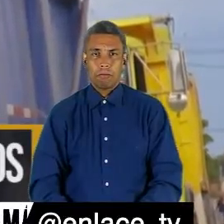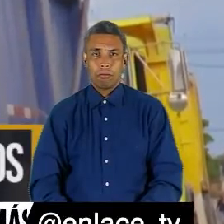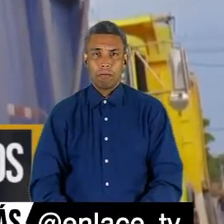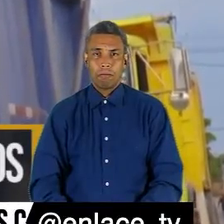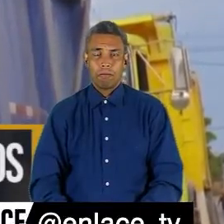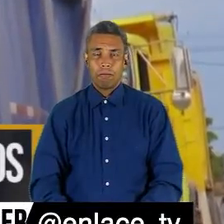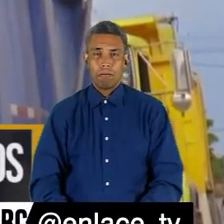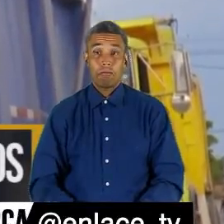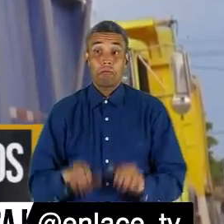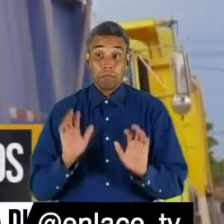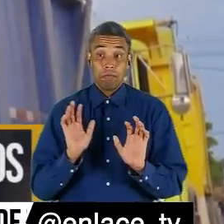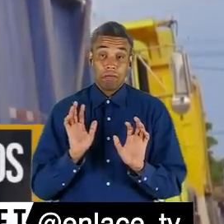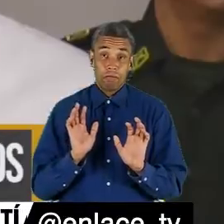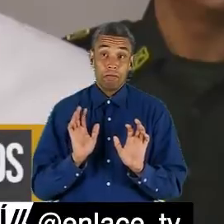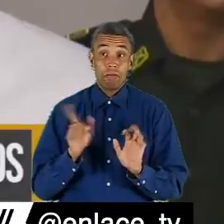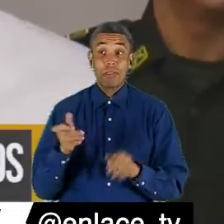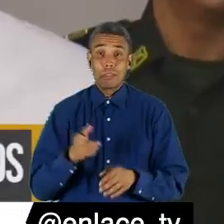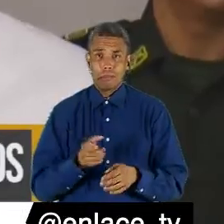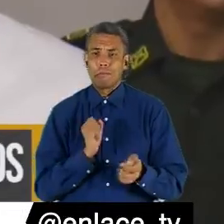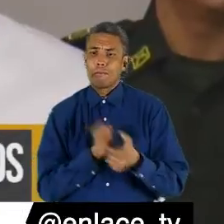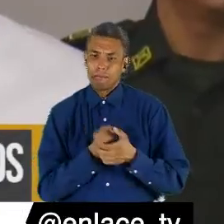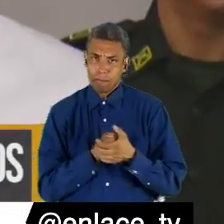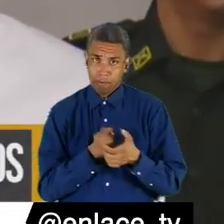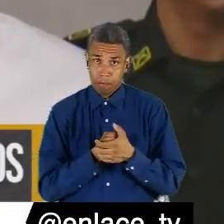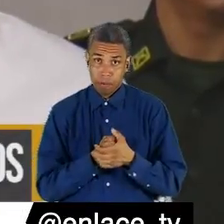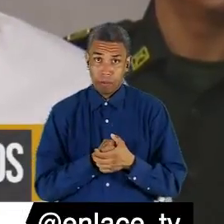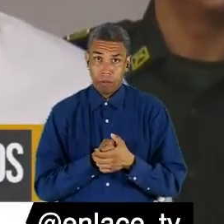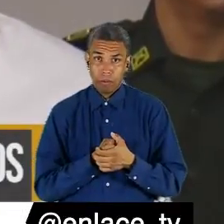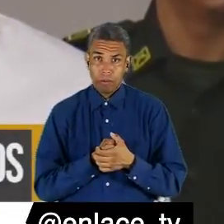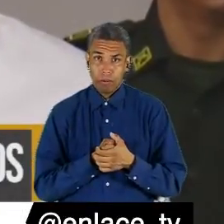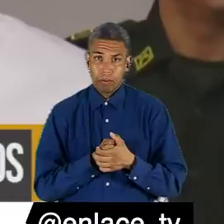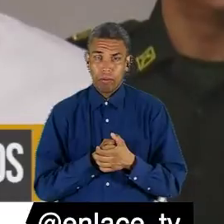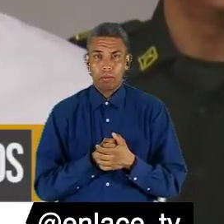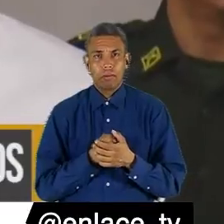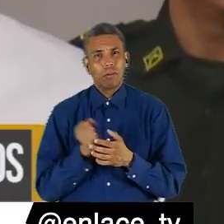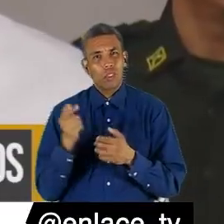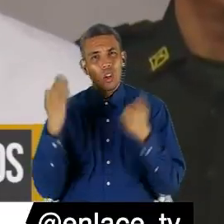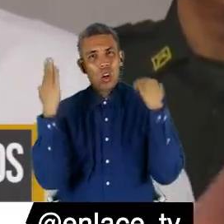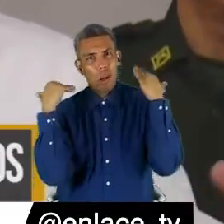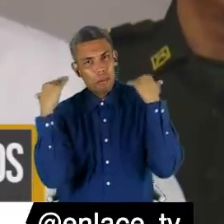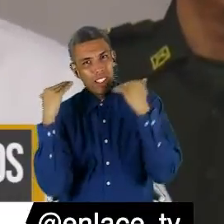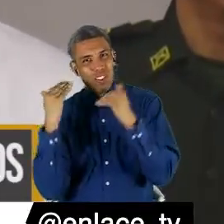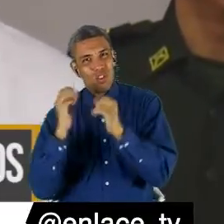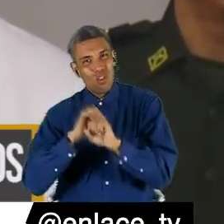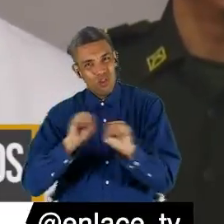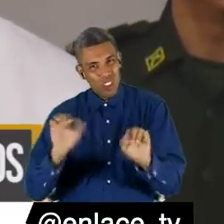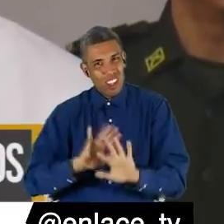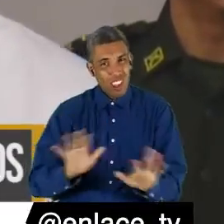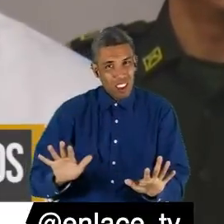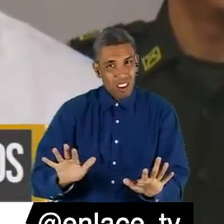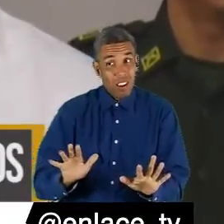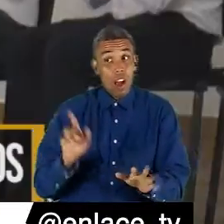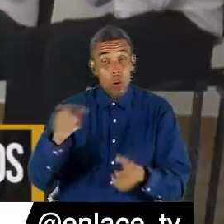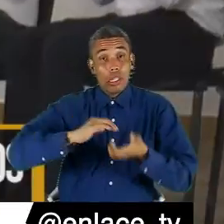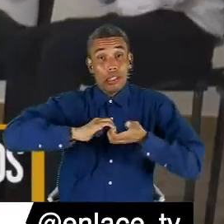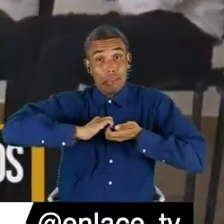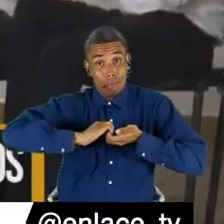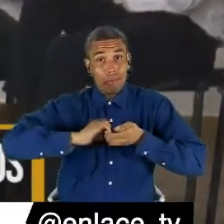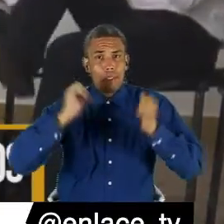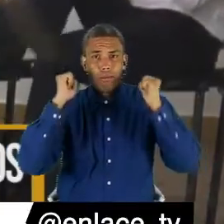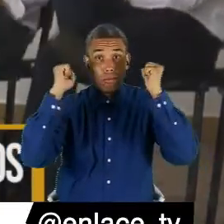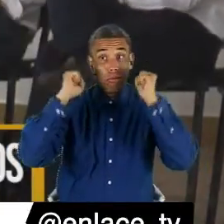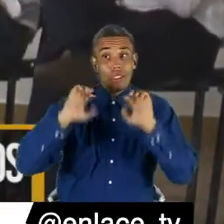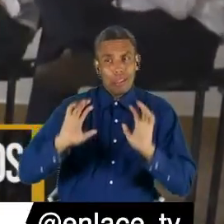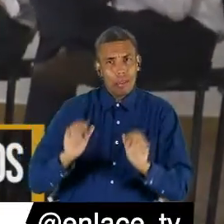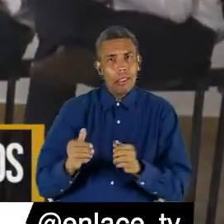estamos paralelamente trabajando con el retorno de la minga agraria y por supuesto el paro de camioneros. El